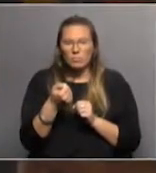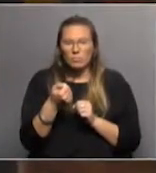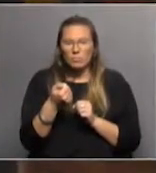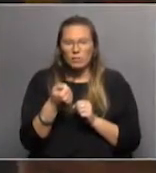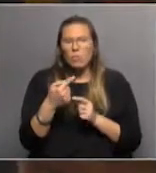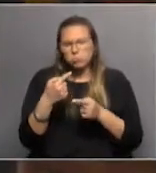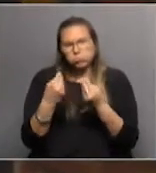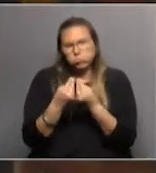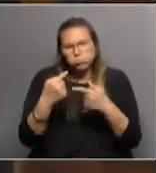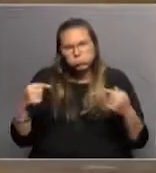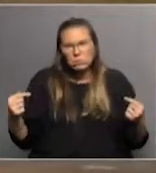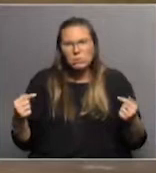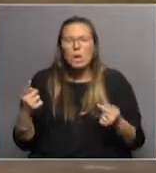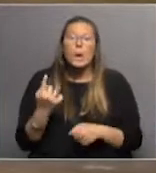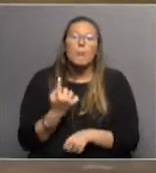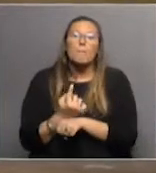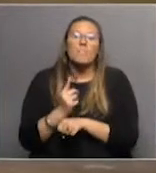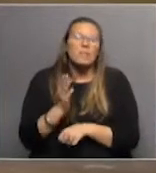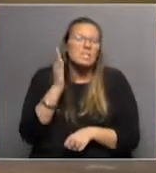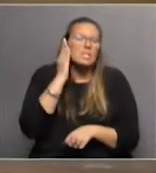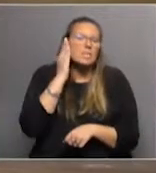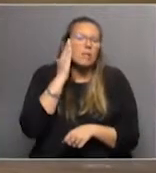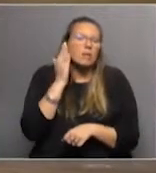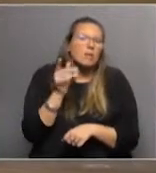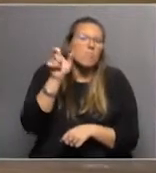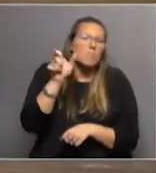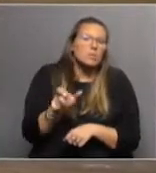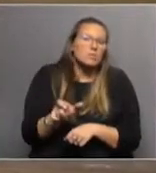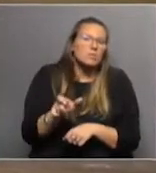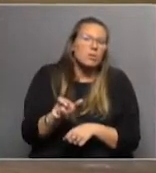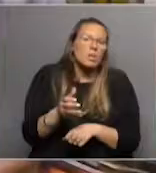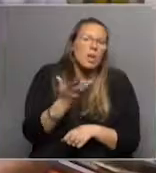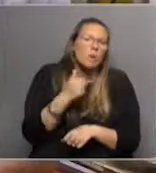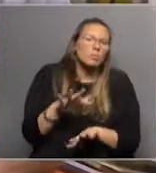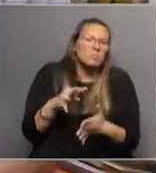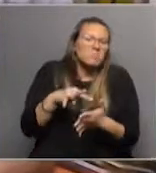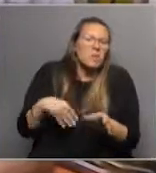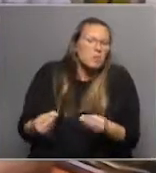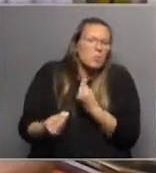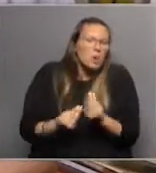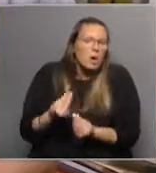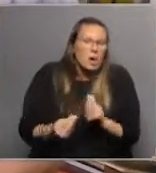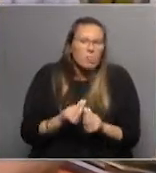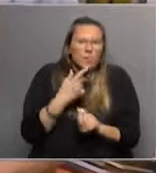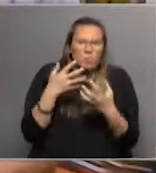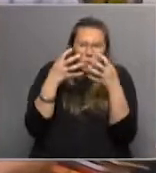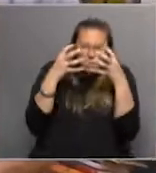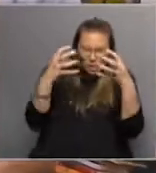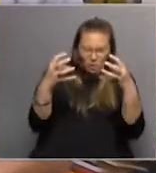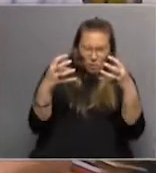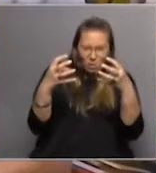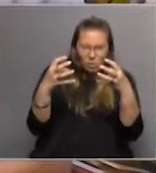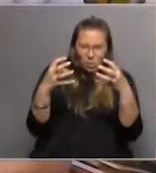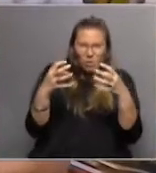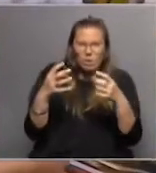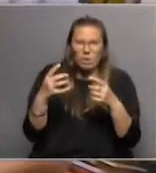Dice que hay muchos. Primero hay que saber qué gusto tiene esa persona. Por ejemplo, terror, la